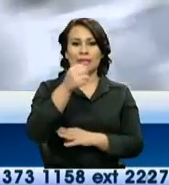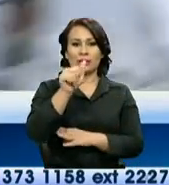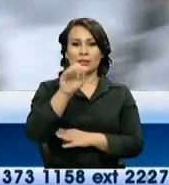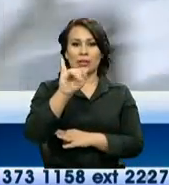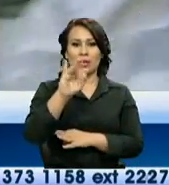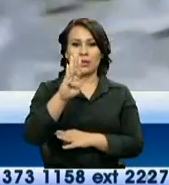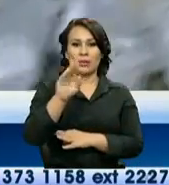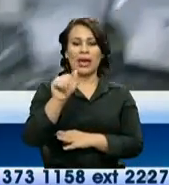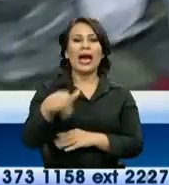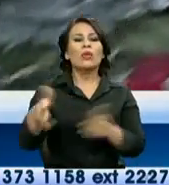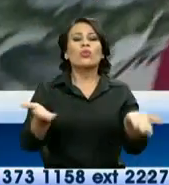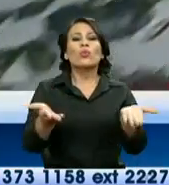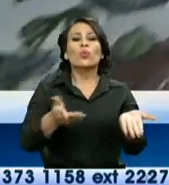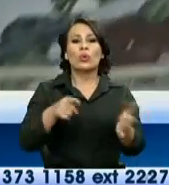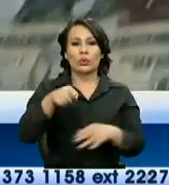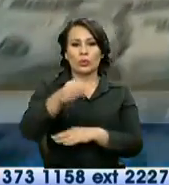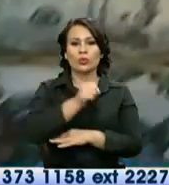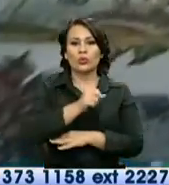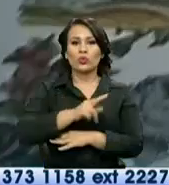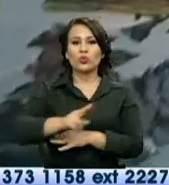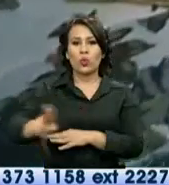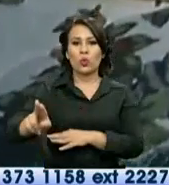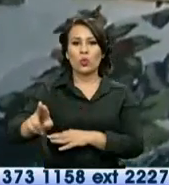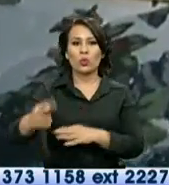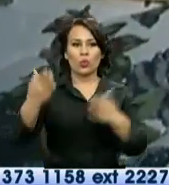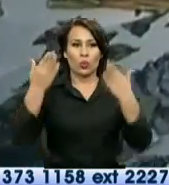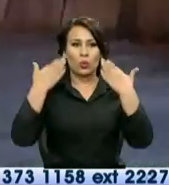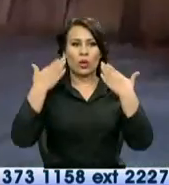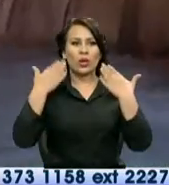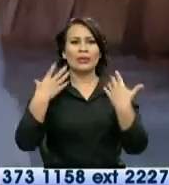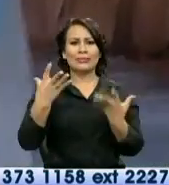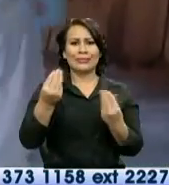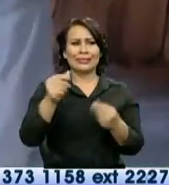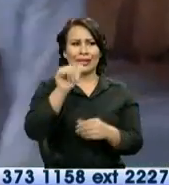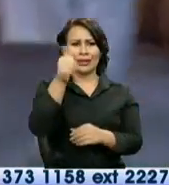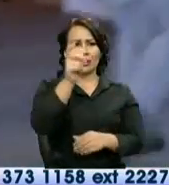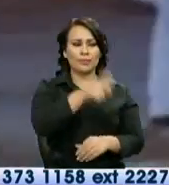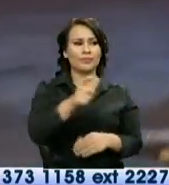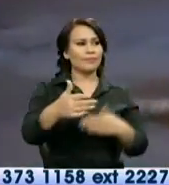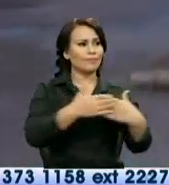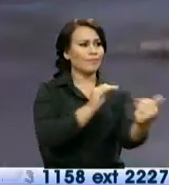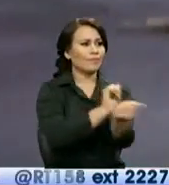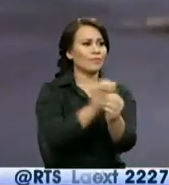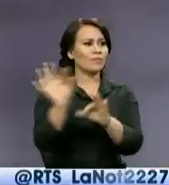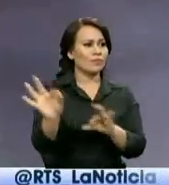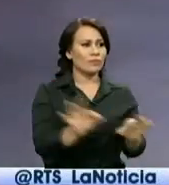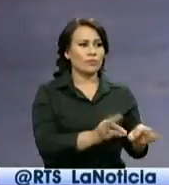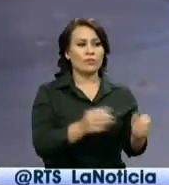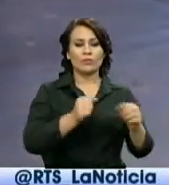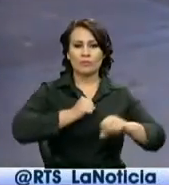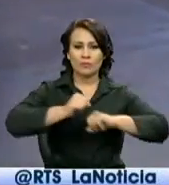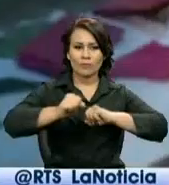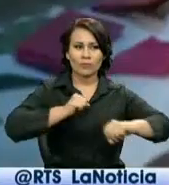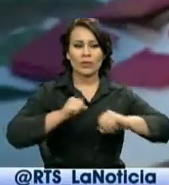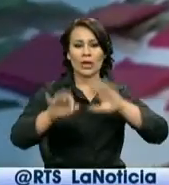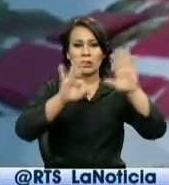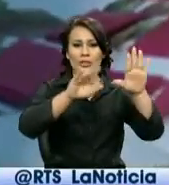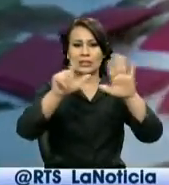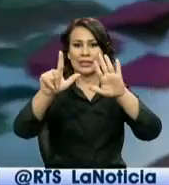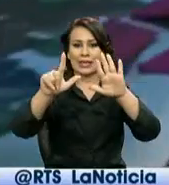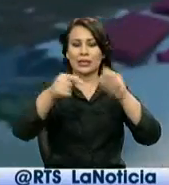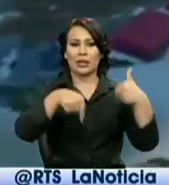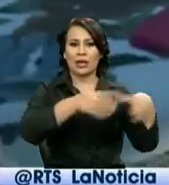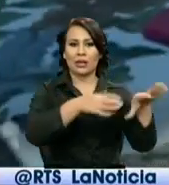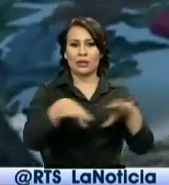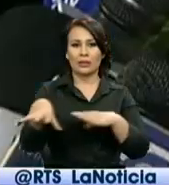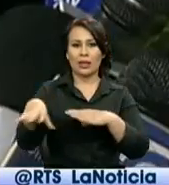Guayaquil. Más de 10 detenidos con un arsenal de sustancias en el eslabón 87. Esta banda lo que hacía